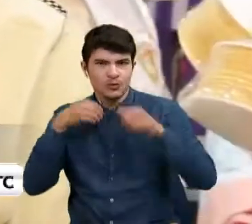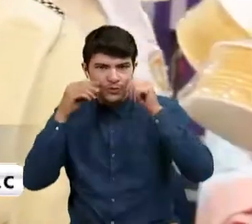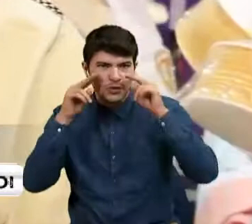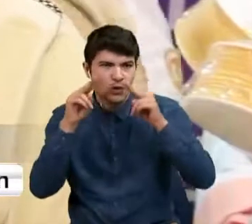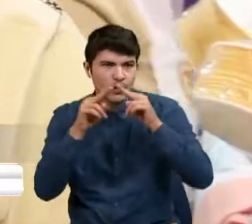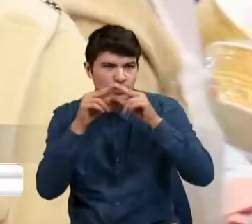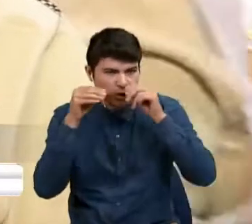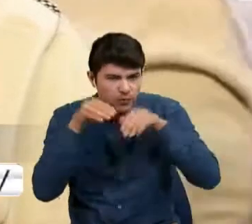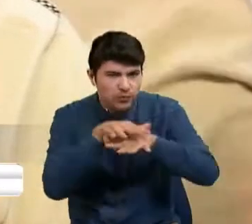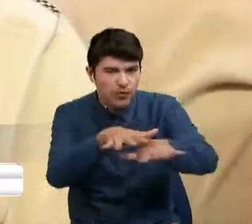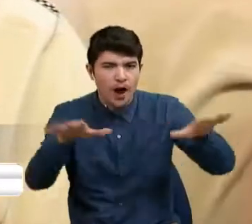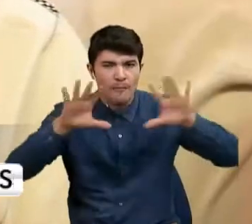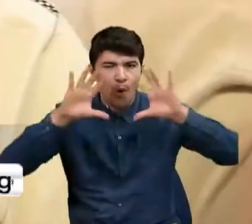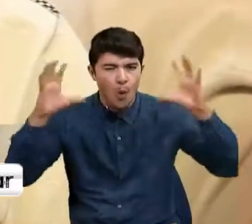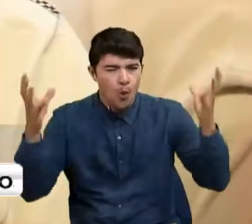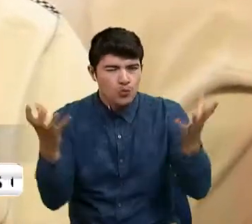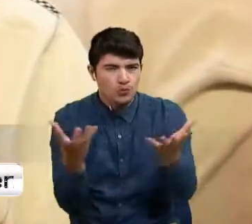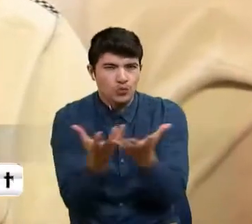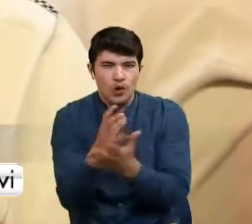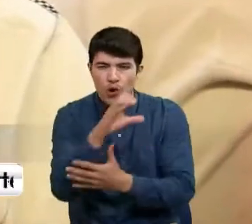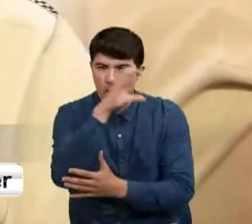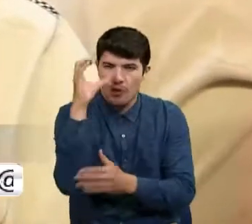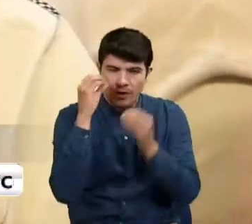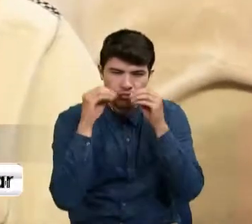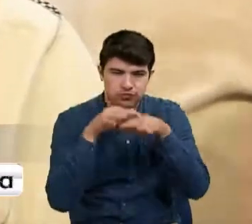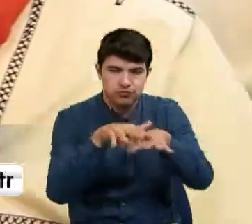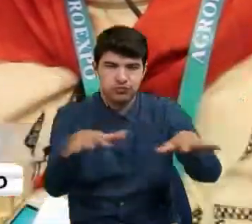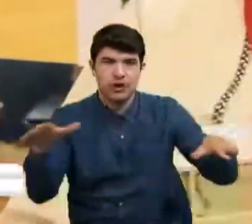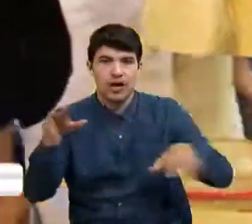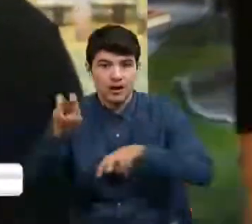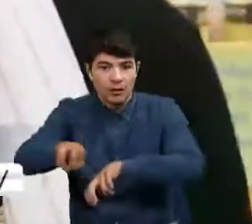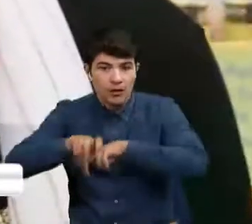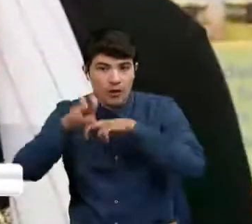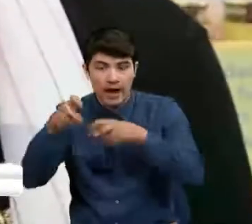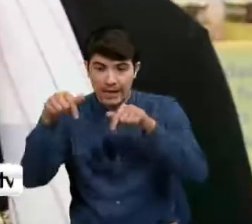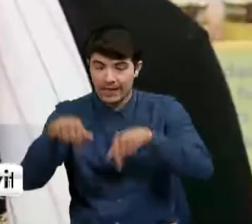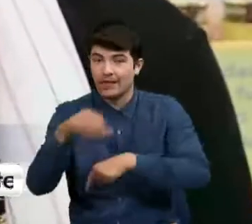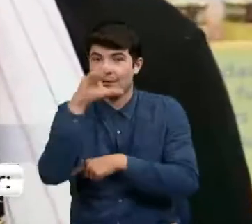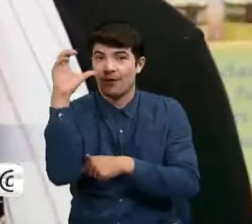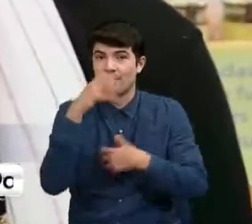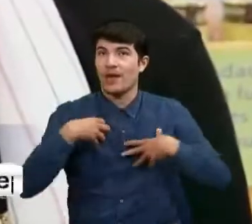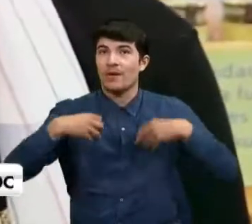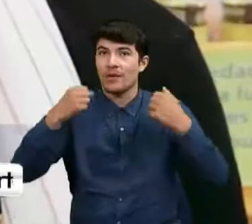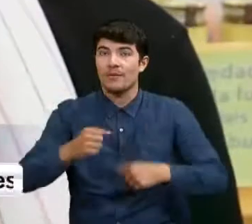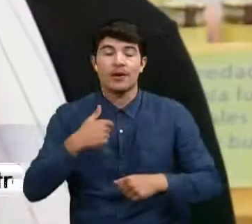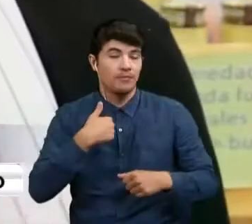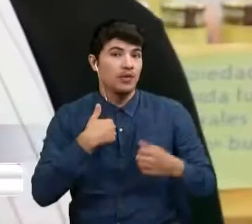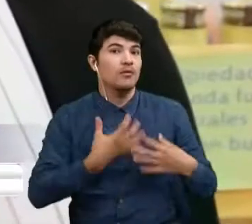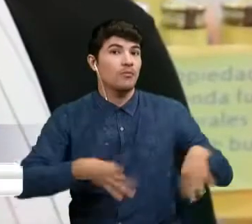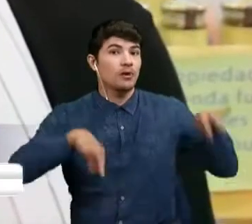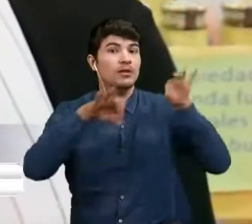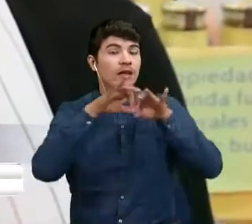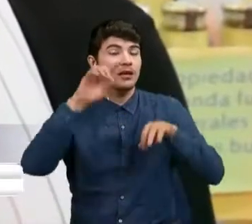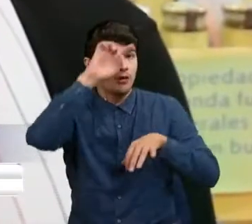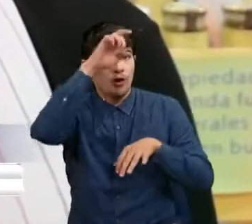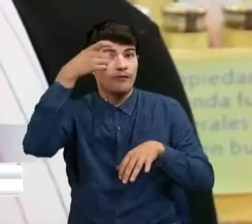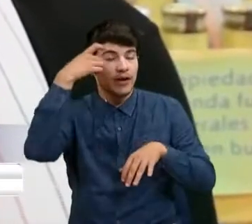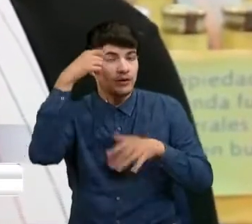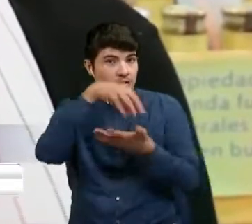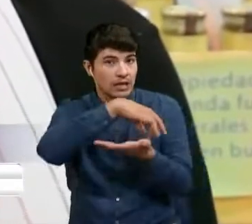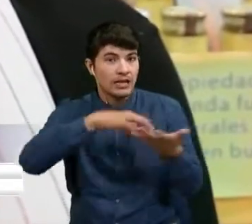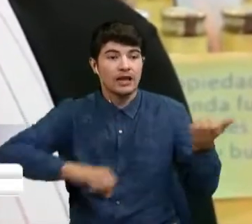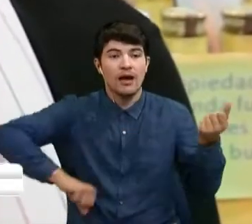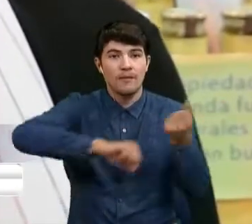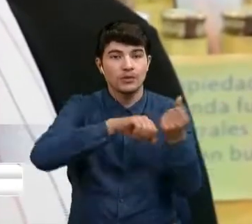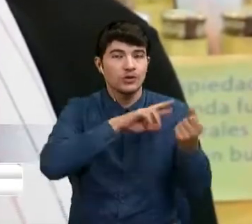Colombia y al mundo de nuestros productos, de la gastronomía de Colombia. A mí me parece muy importante que la gobernación nos esté apoyando para darnos